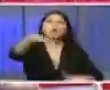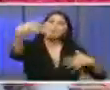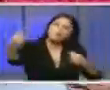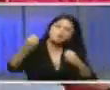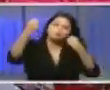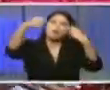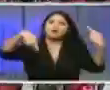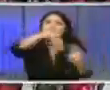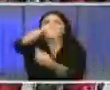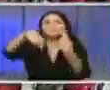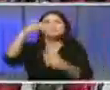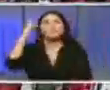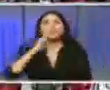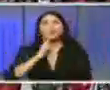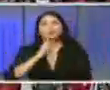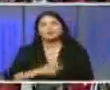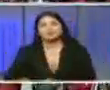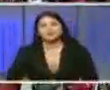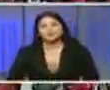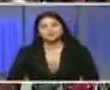la revolución bolivariana.